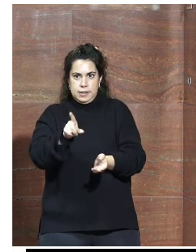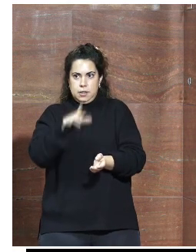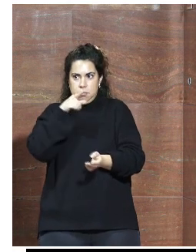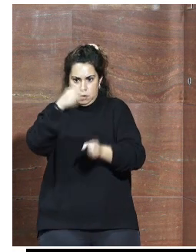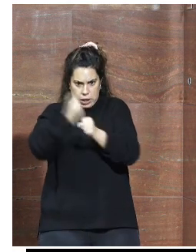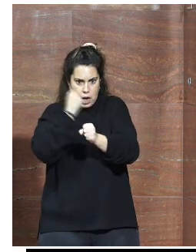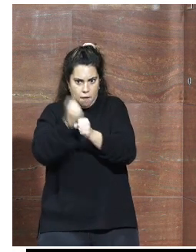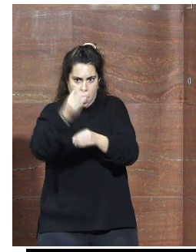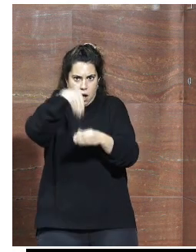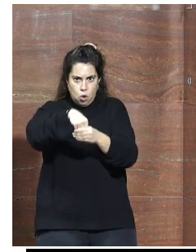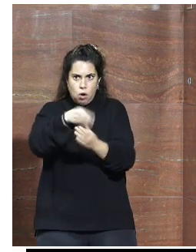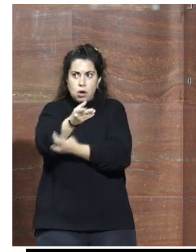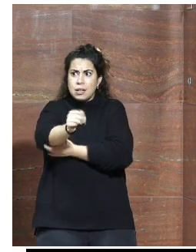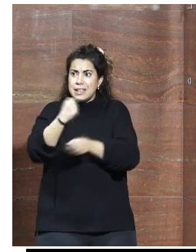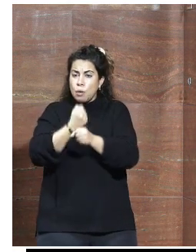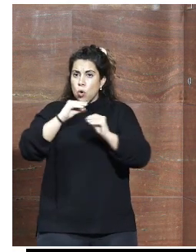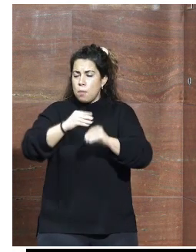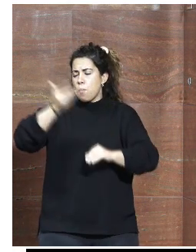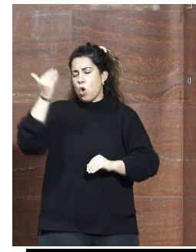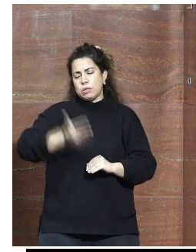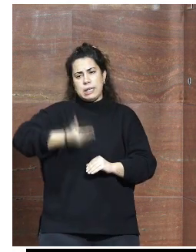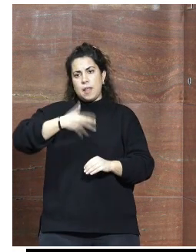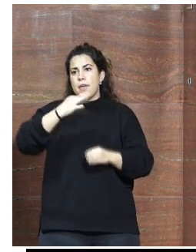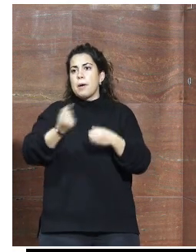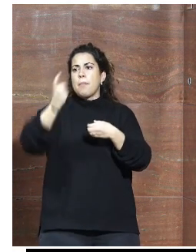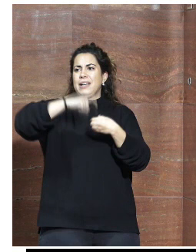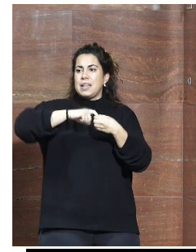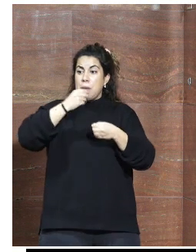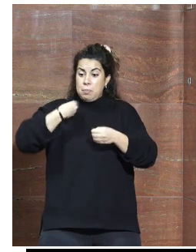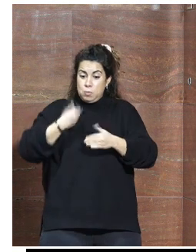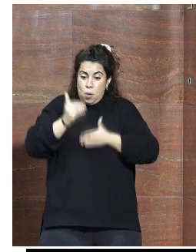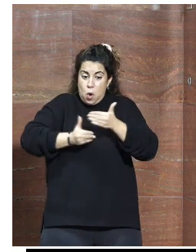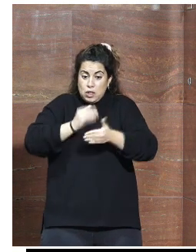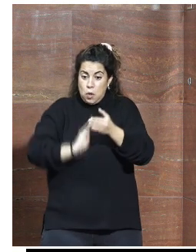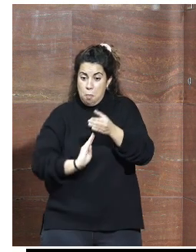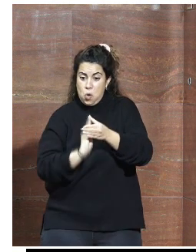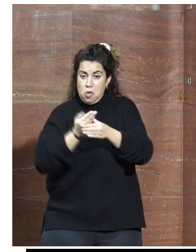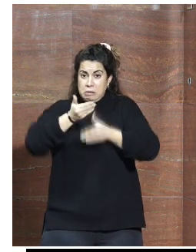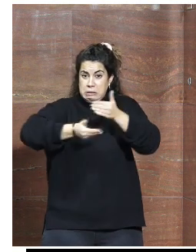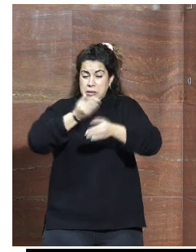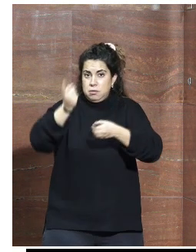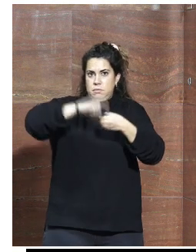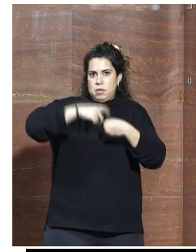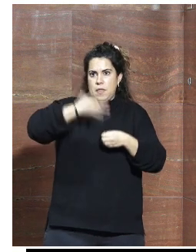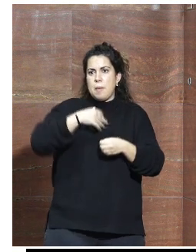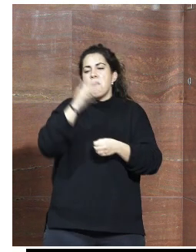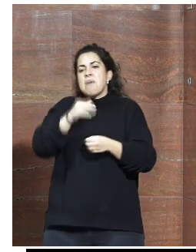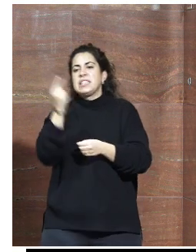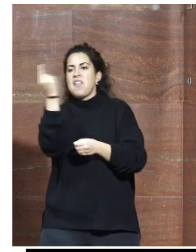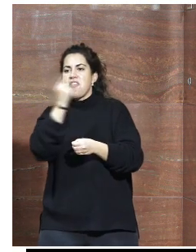trabajo. Y ese trabajo es muy importante. Tienen que participar dentro del proceso de producción y dentro del proceso del